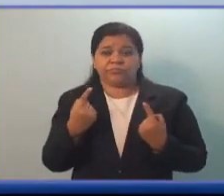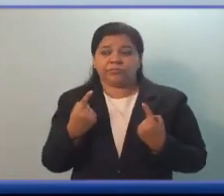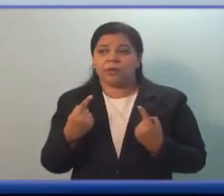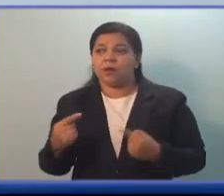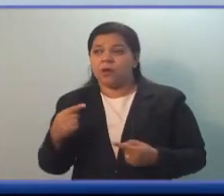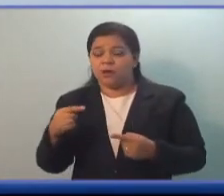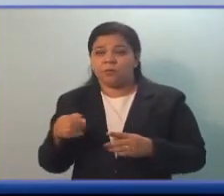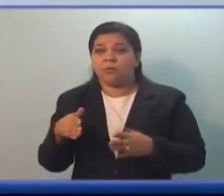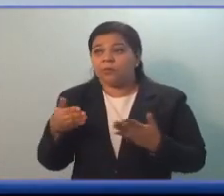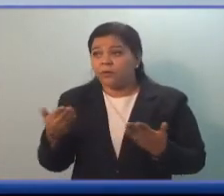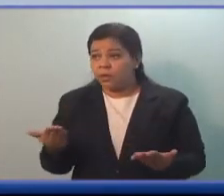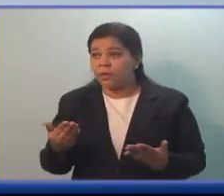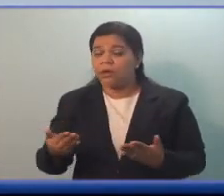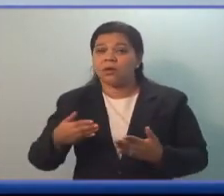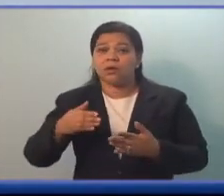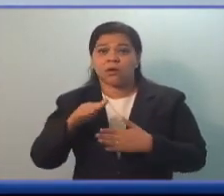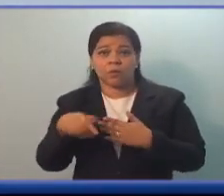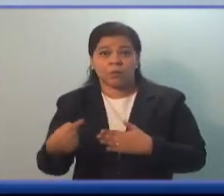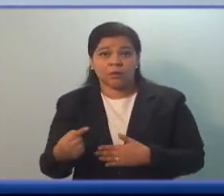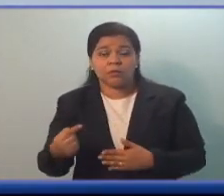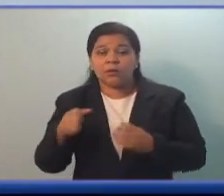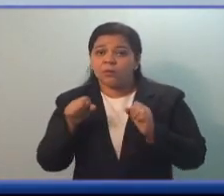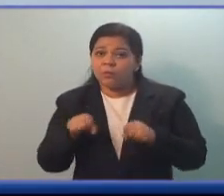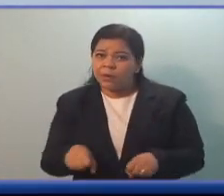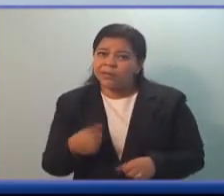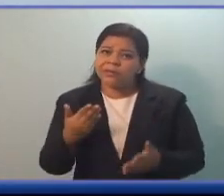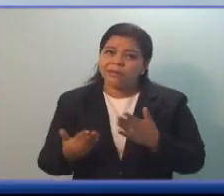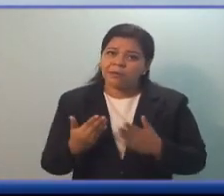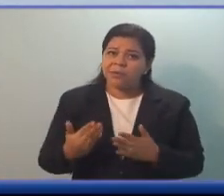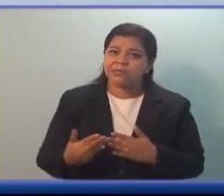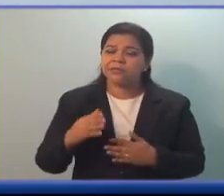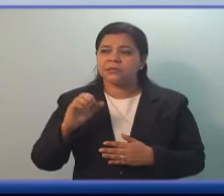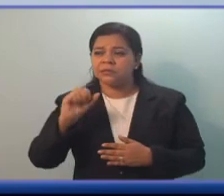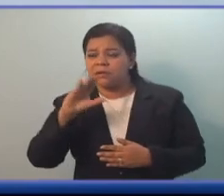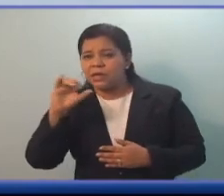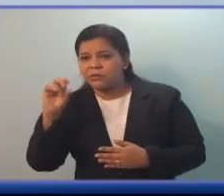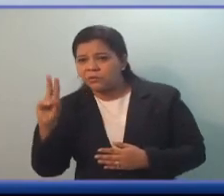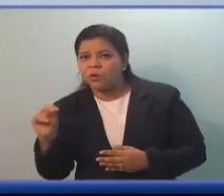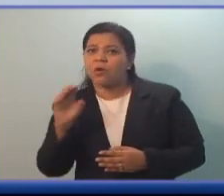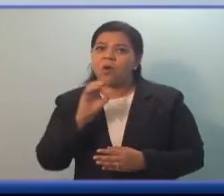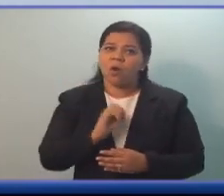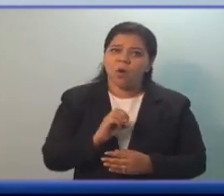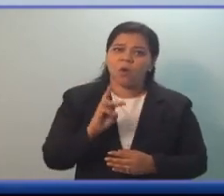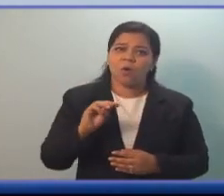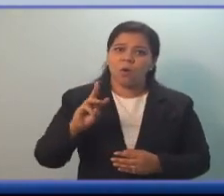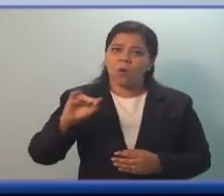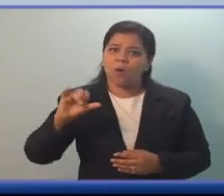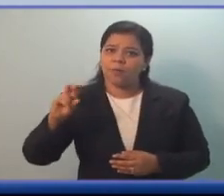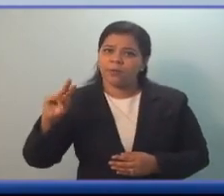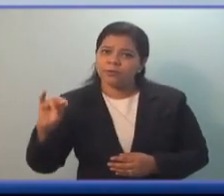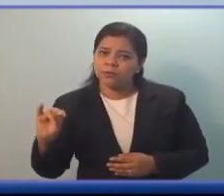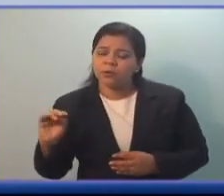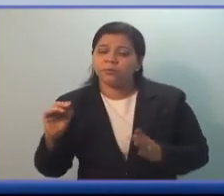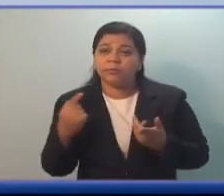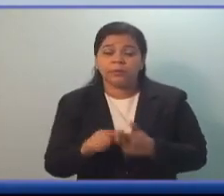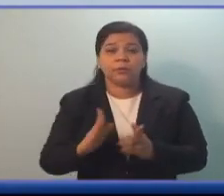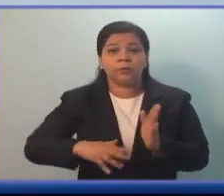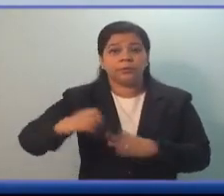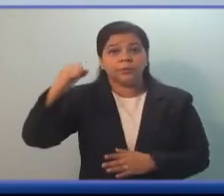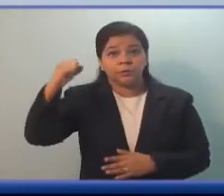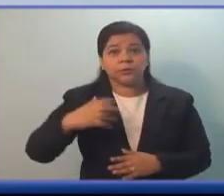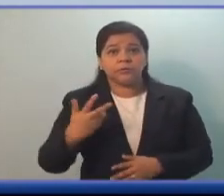sea, porque violaciones pueden haber, como digo, por acción o por omisión, pero lo importante es reaccionar